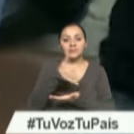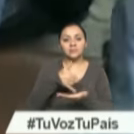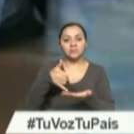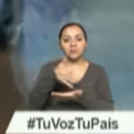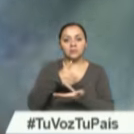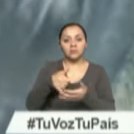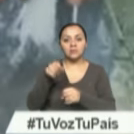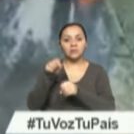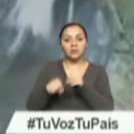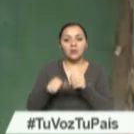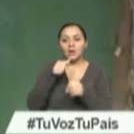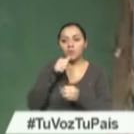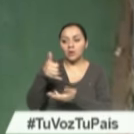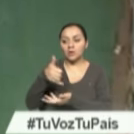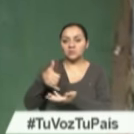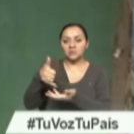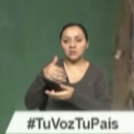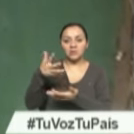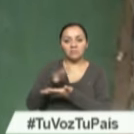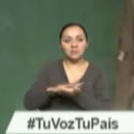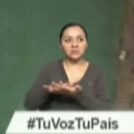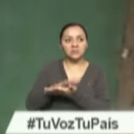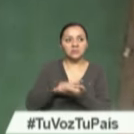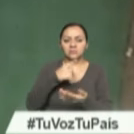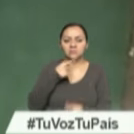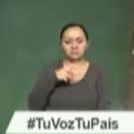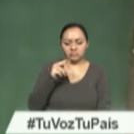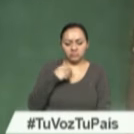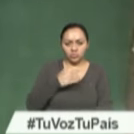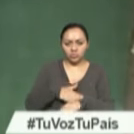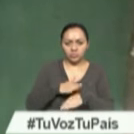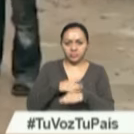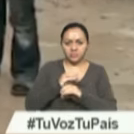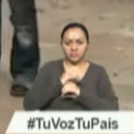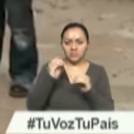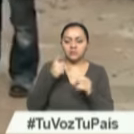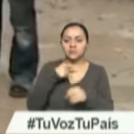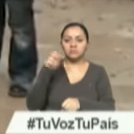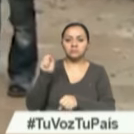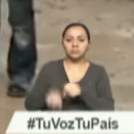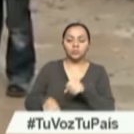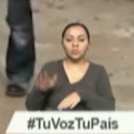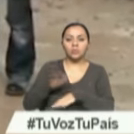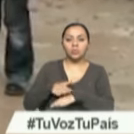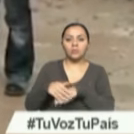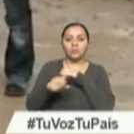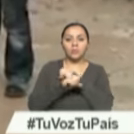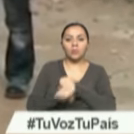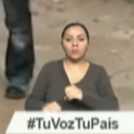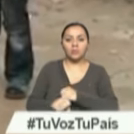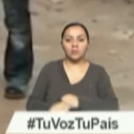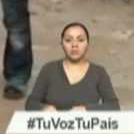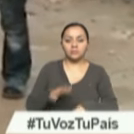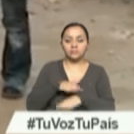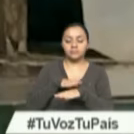las reservas de agua. Los insurgentes lo niegan y aseguran que la planta fue destruida por los bombardeos del